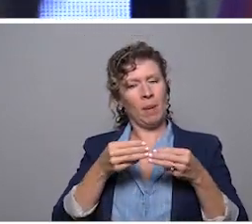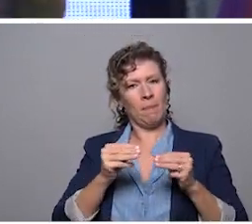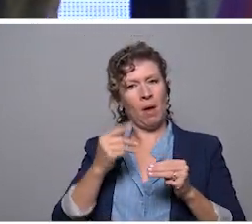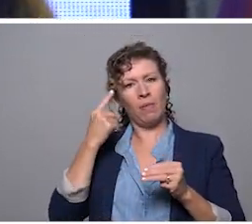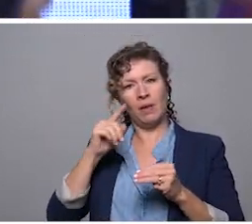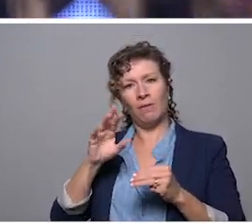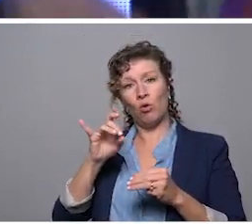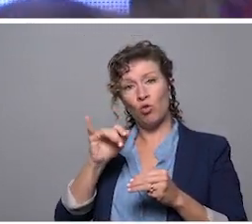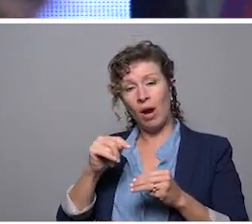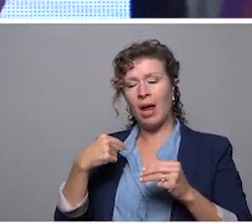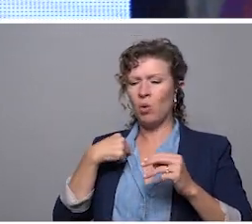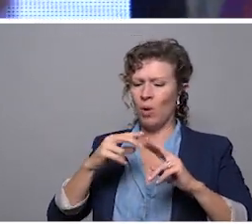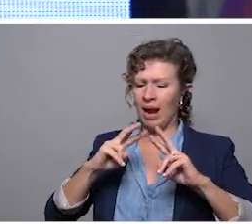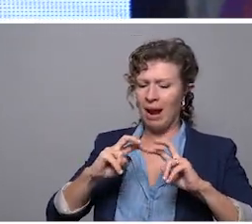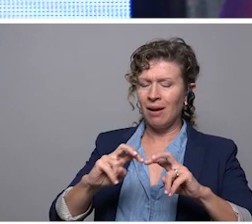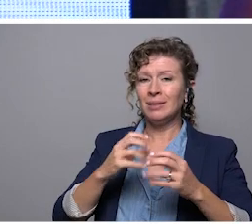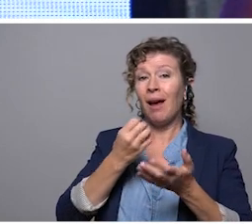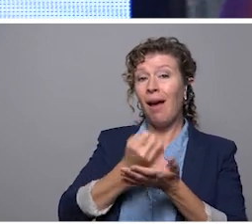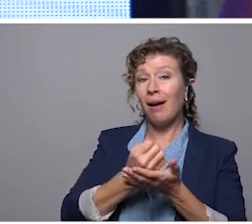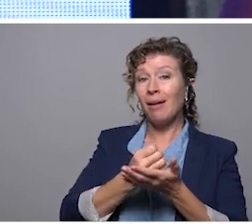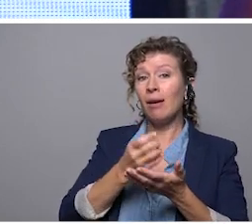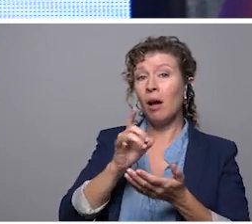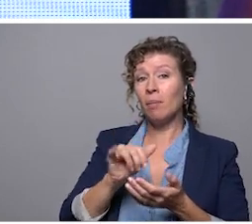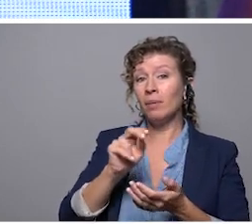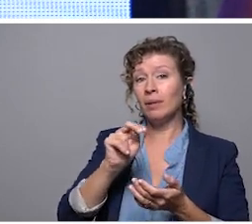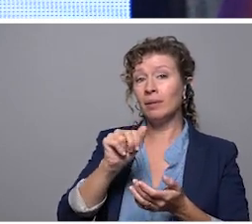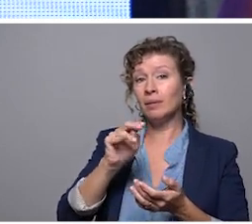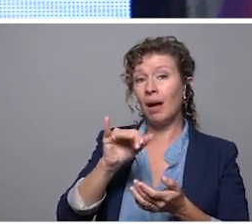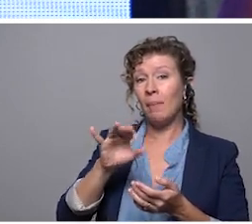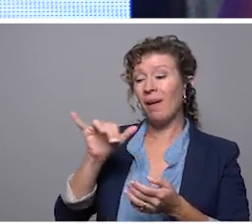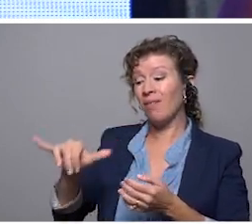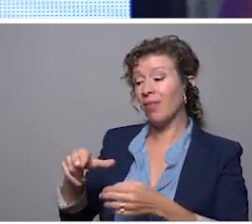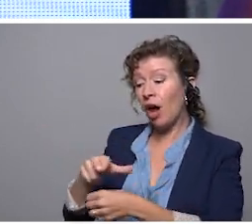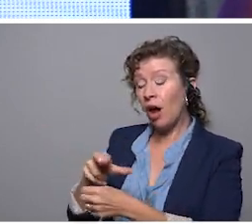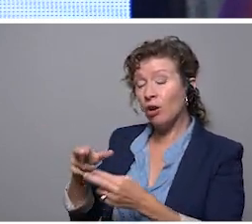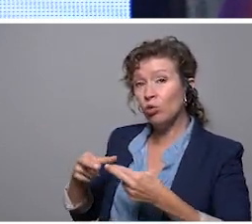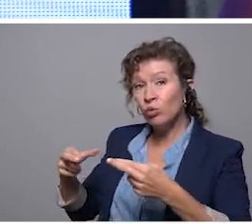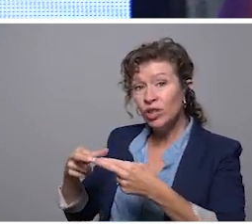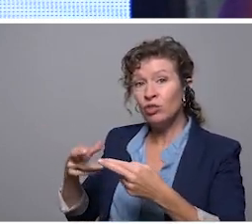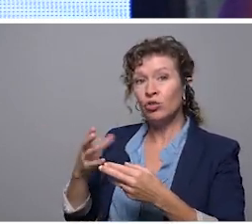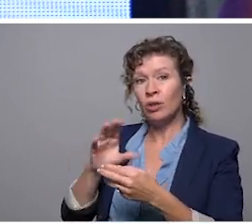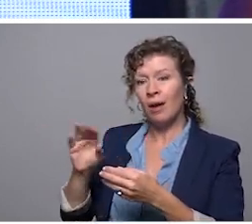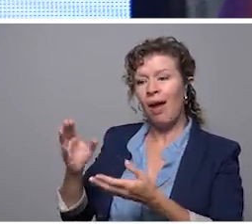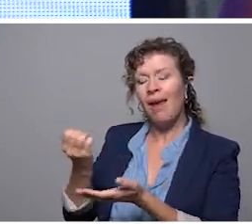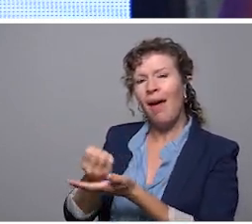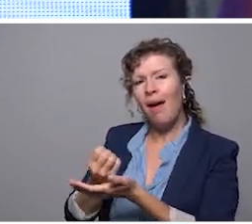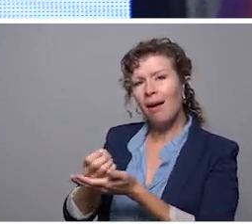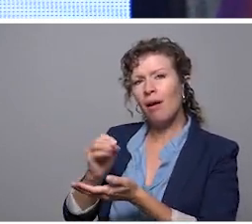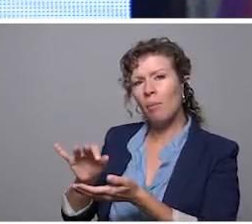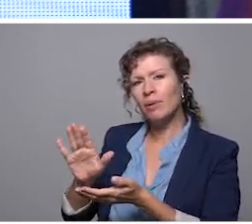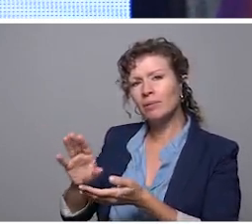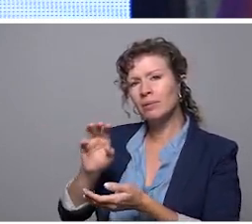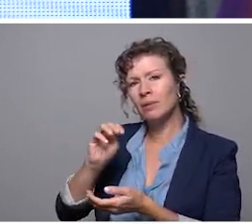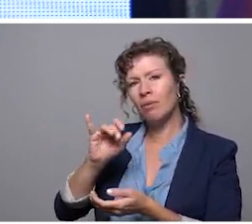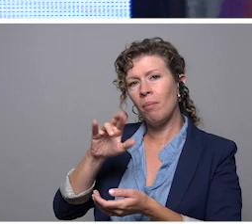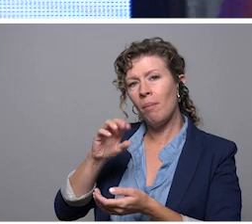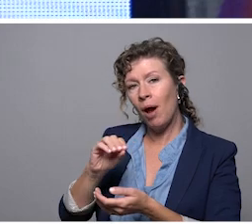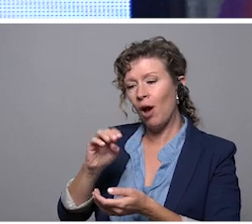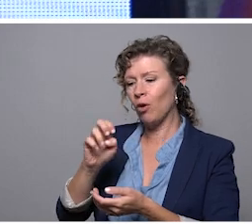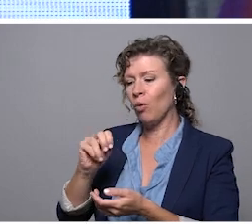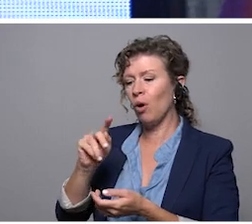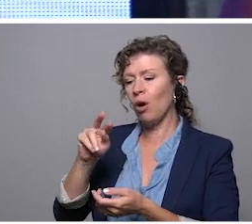económica del territorio y la unidad económica del microempresario ya Entonces desde ahí